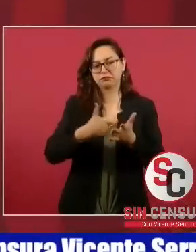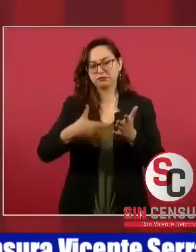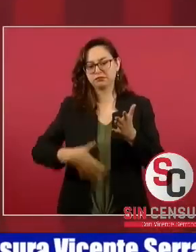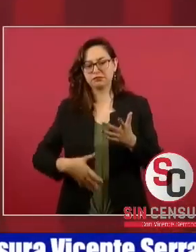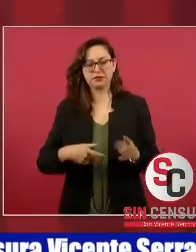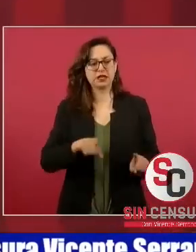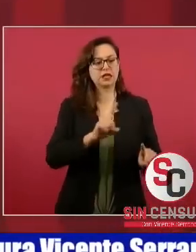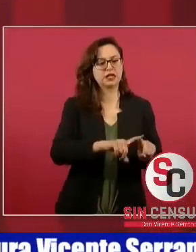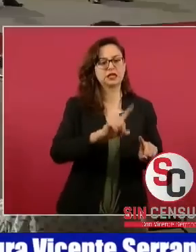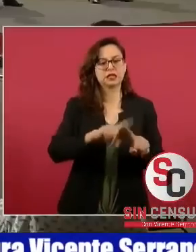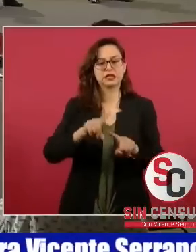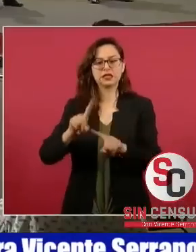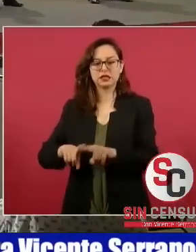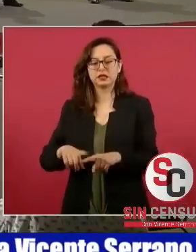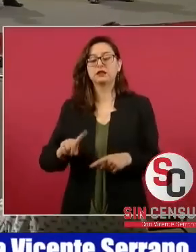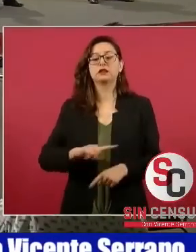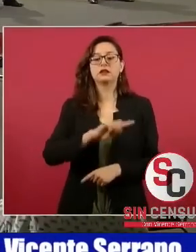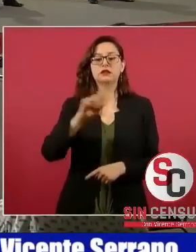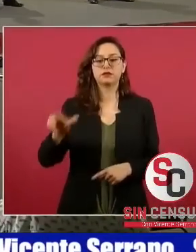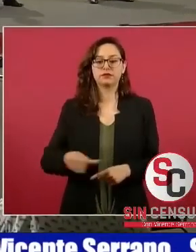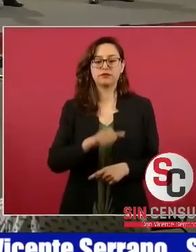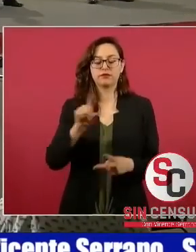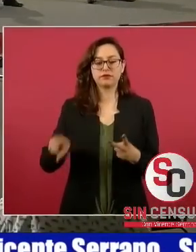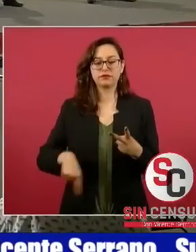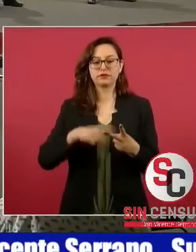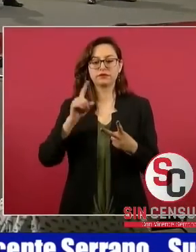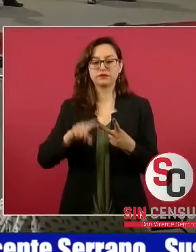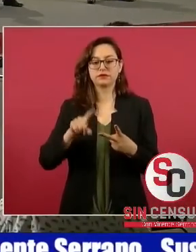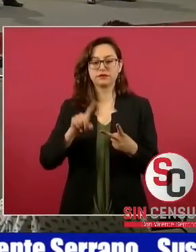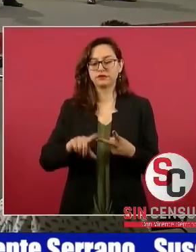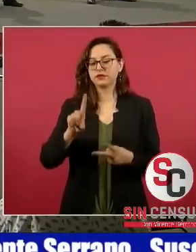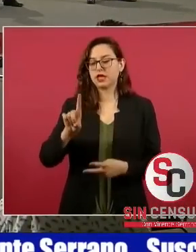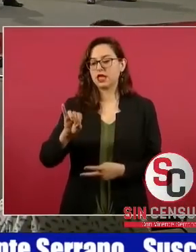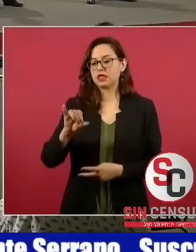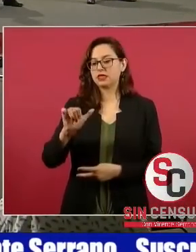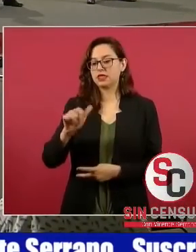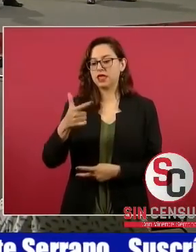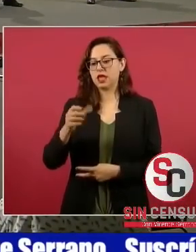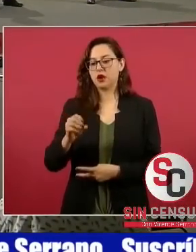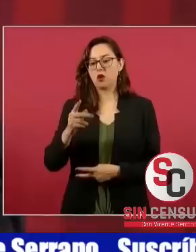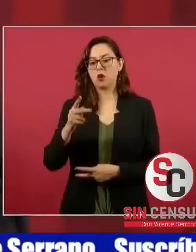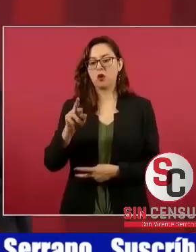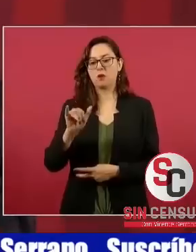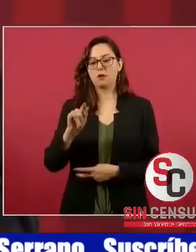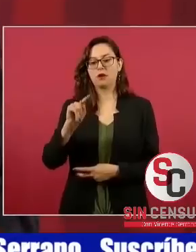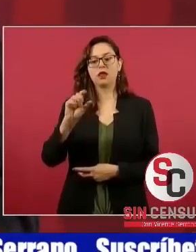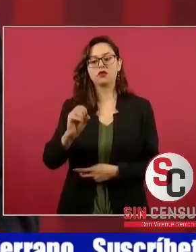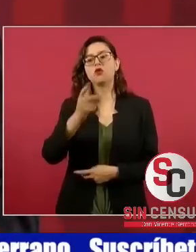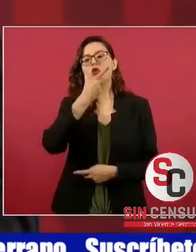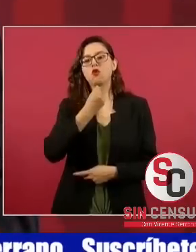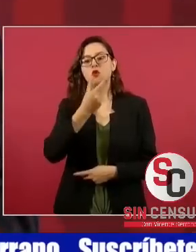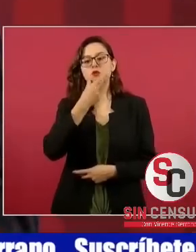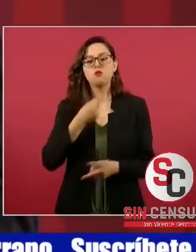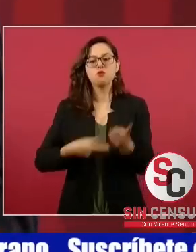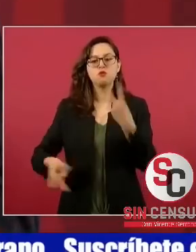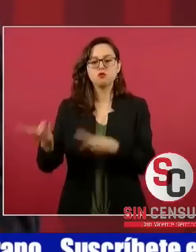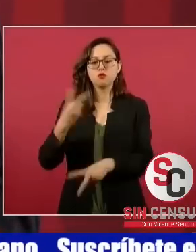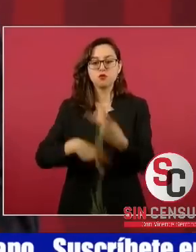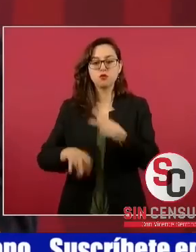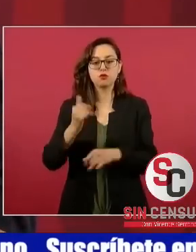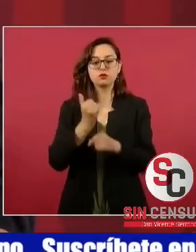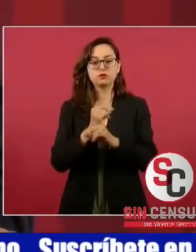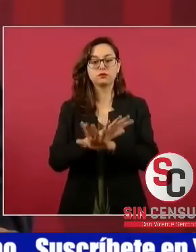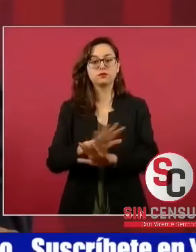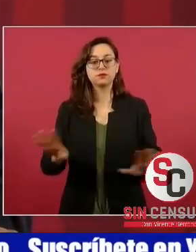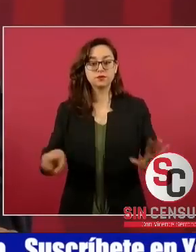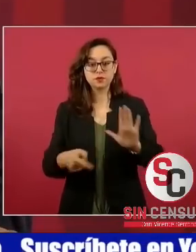realizó y se ha denunciado ante la Fiscalía General de la República a Peña Nieto por el presunto uso de recursos